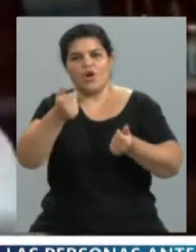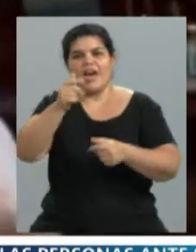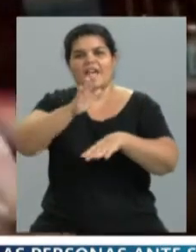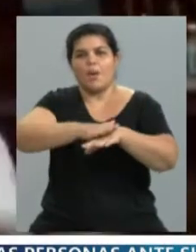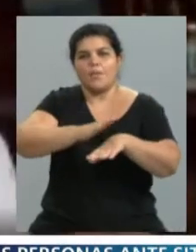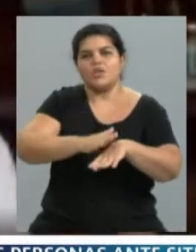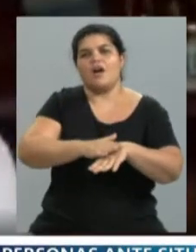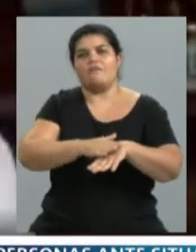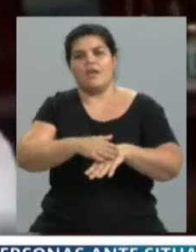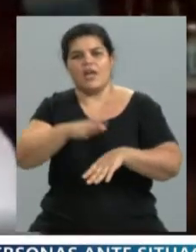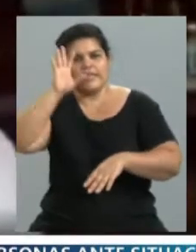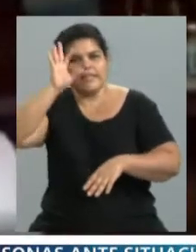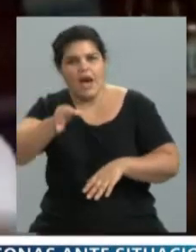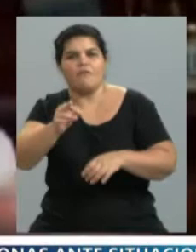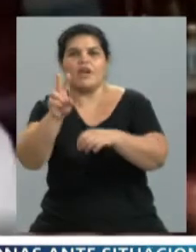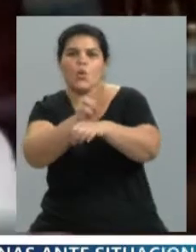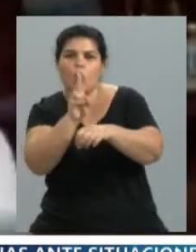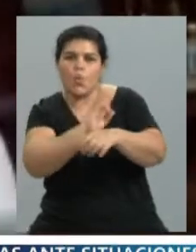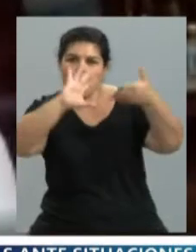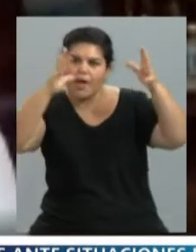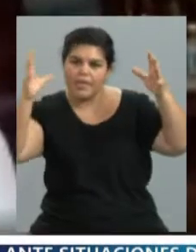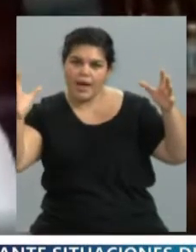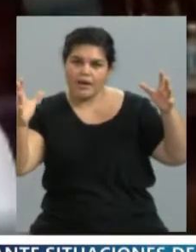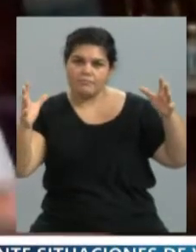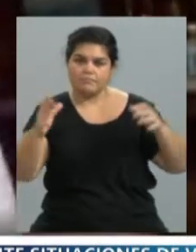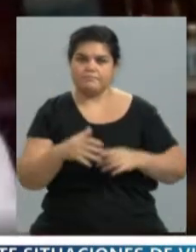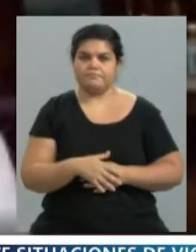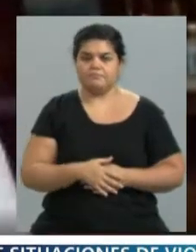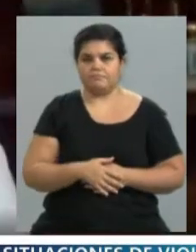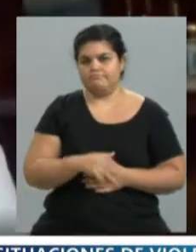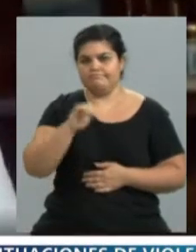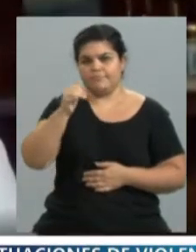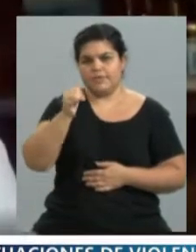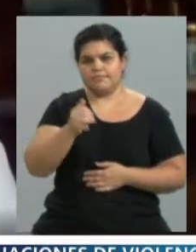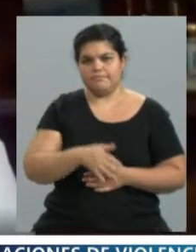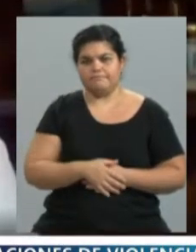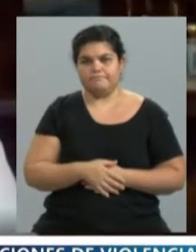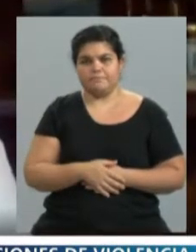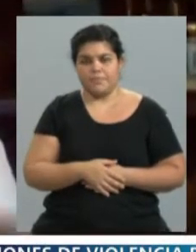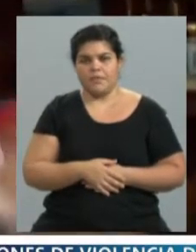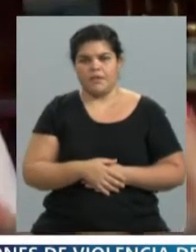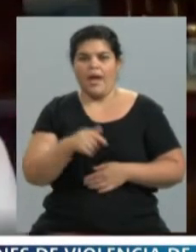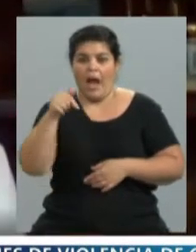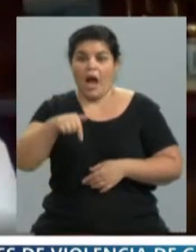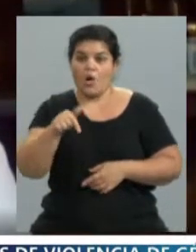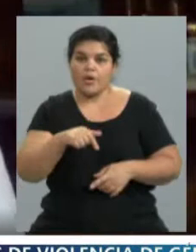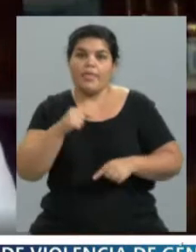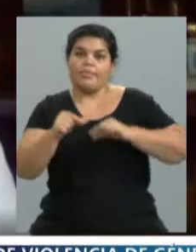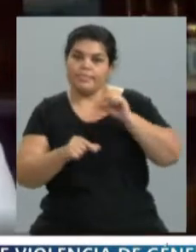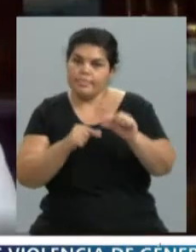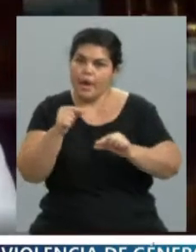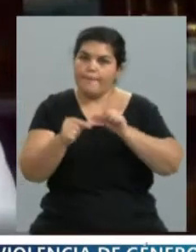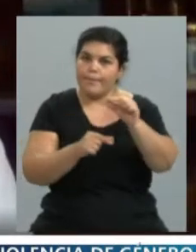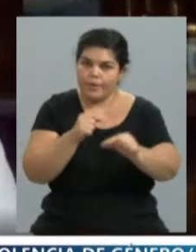ambiental, conciencia general, digamos. Hay como si una movida en donde estamos tratando de volver un